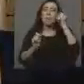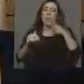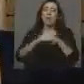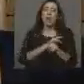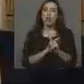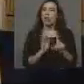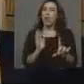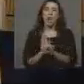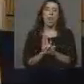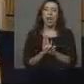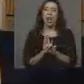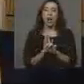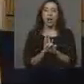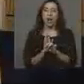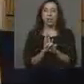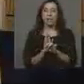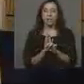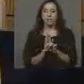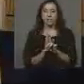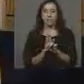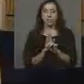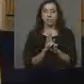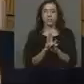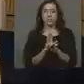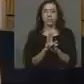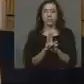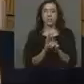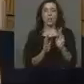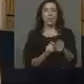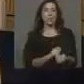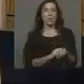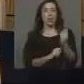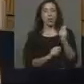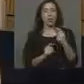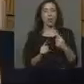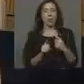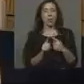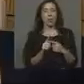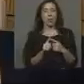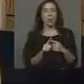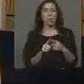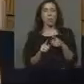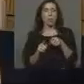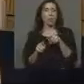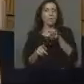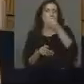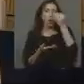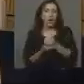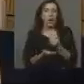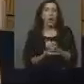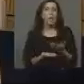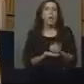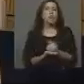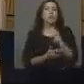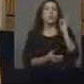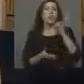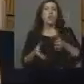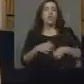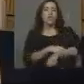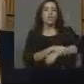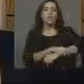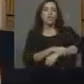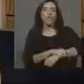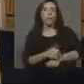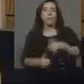ilegal que no corresponde que sea cobrado por una corporación sin fines de lucro como es la Asociación Nacional de Fútbol